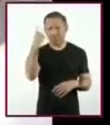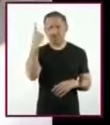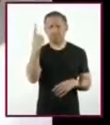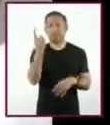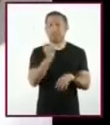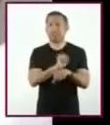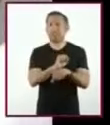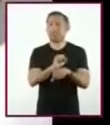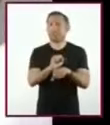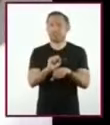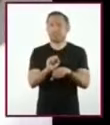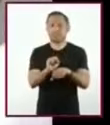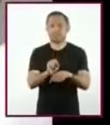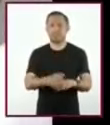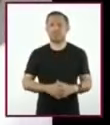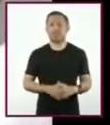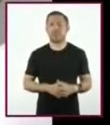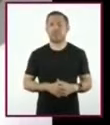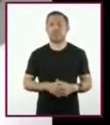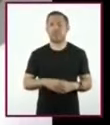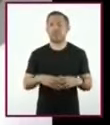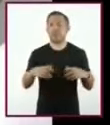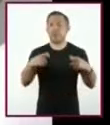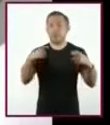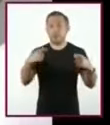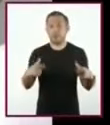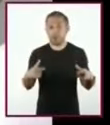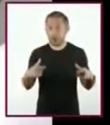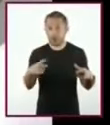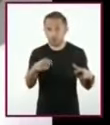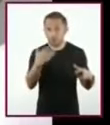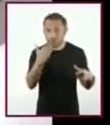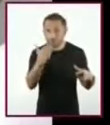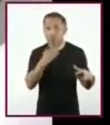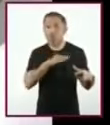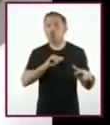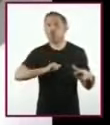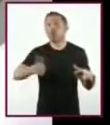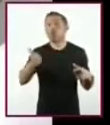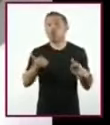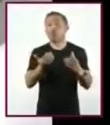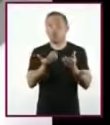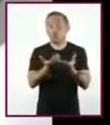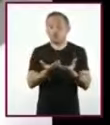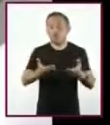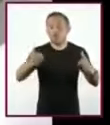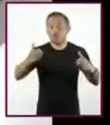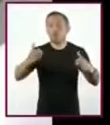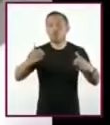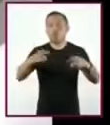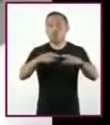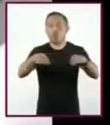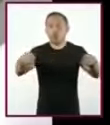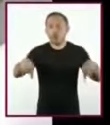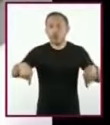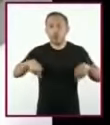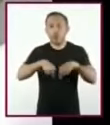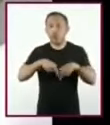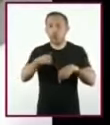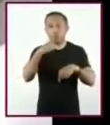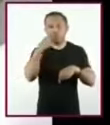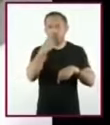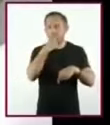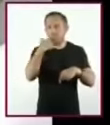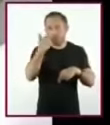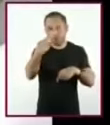fácil. Si no tienes un plato de estos, puedes usar plato redondo, cuadrado. Aquí lo importante es que se